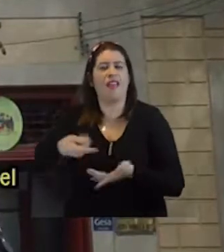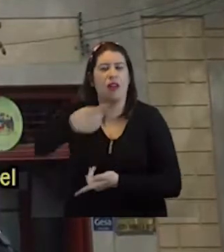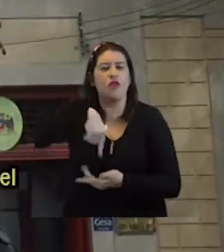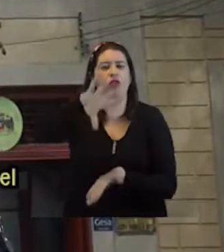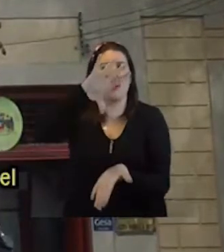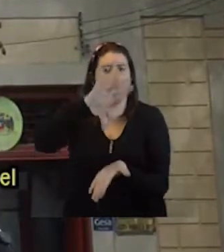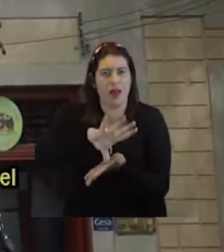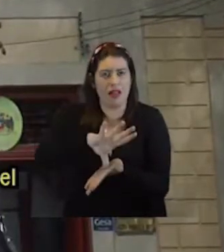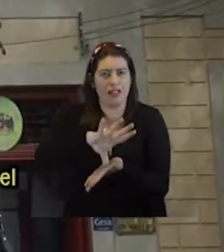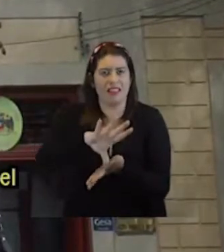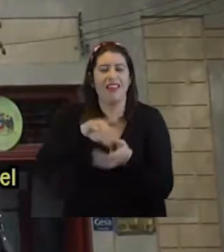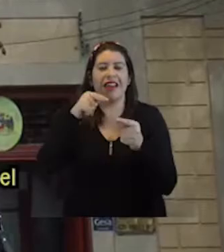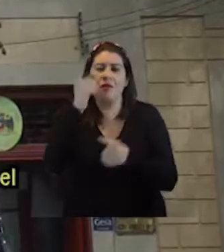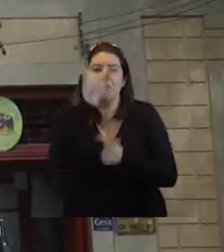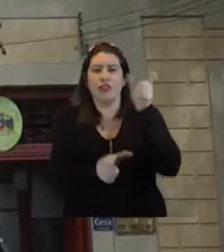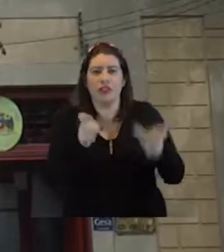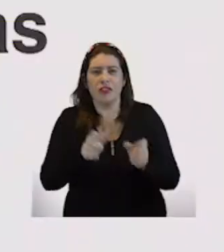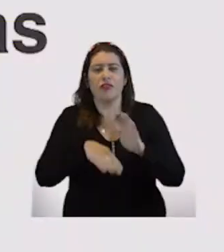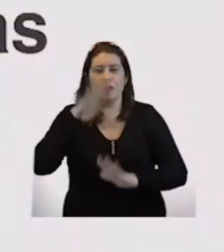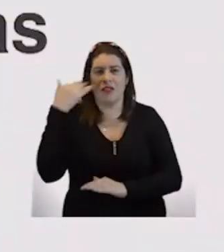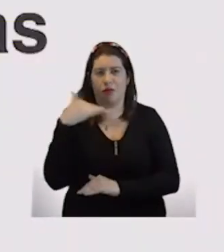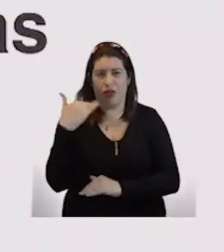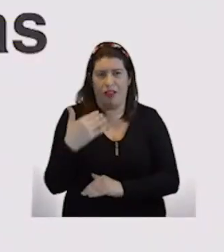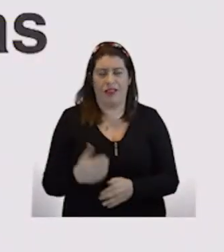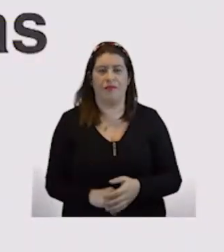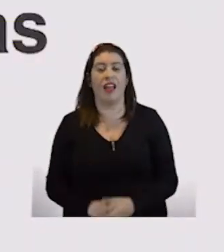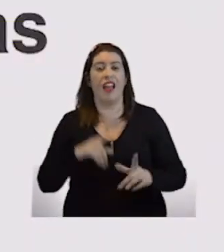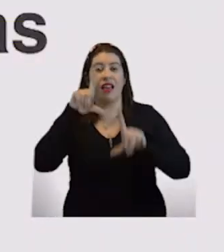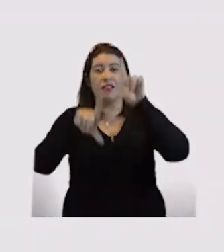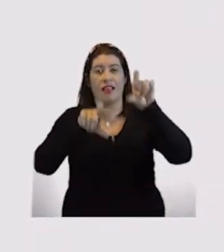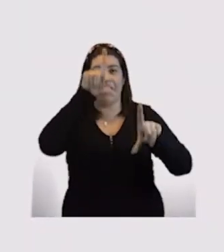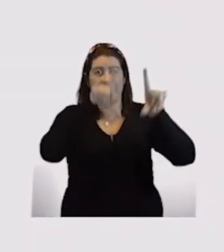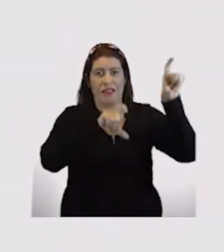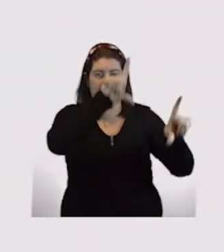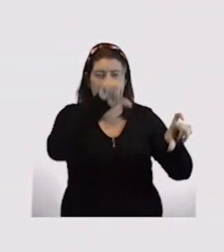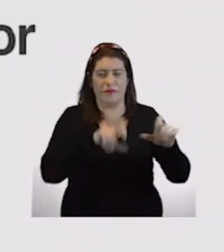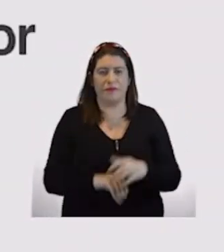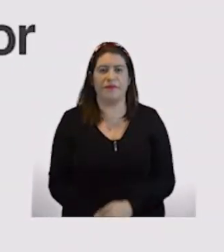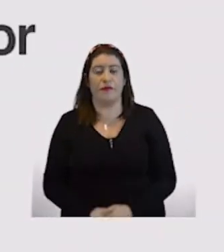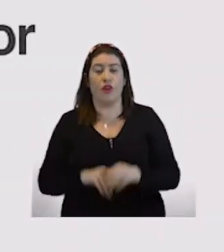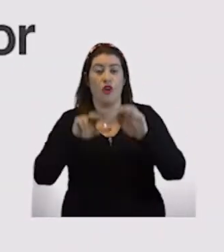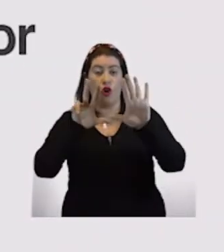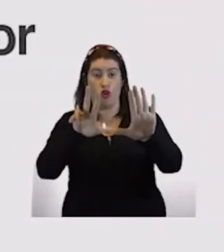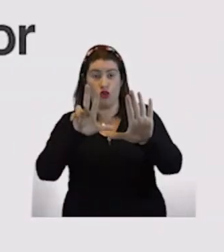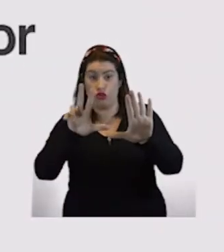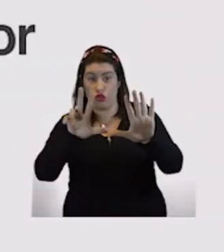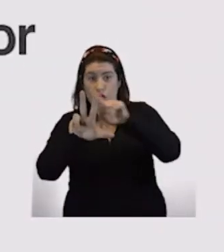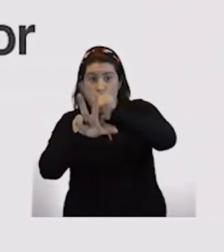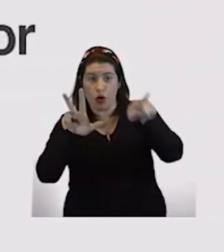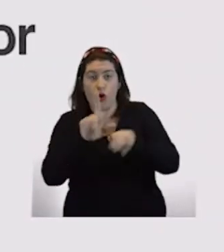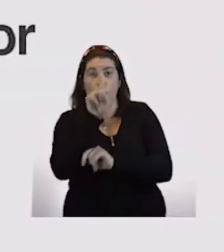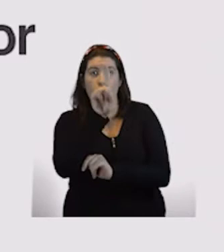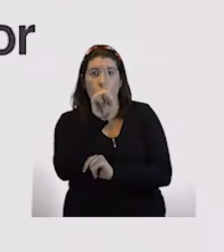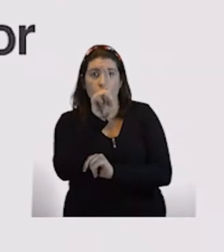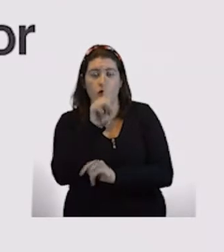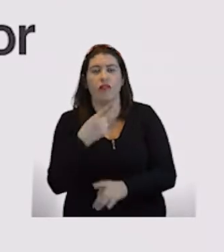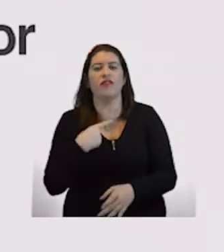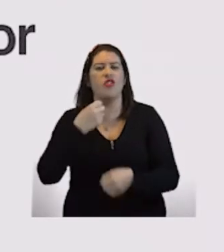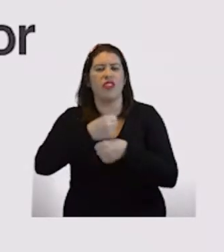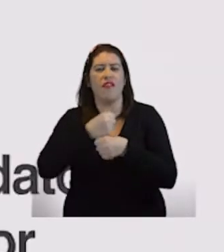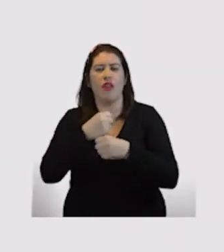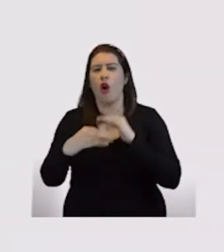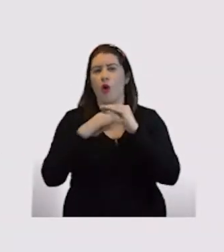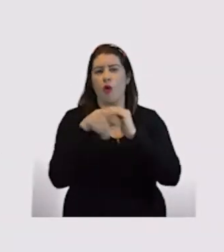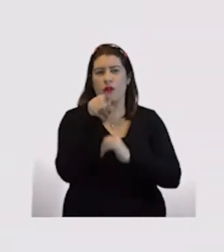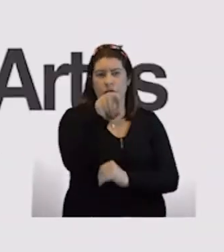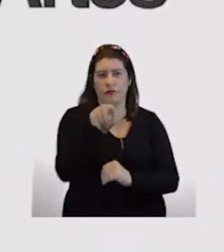y colocar a la gente en el centro de todo. Estadísticas. Uno de cada 8 candidatos es un trabajador como